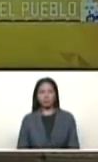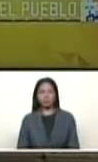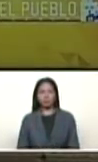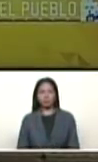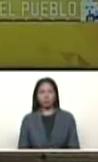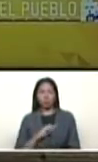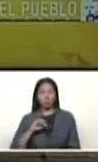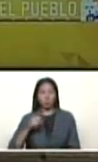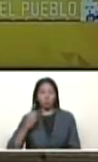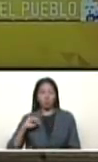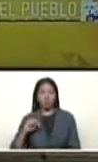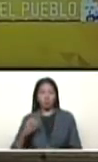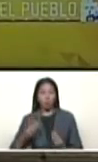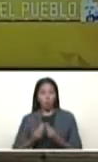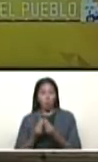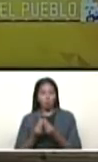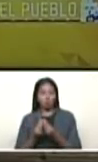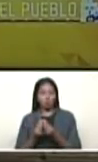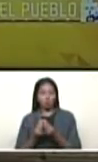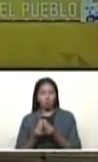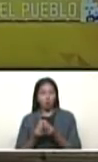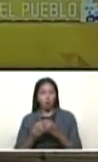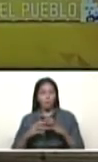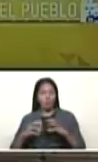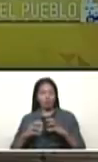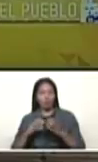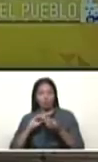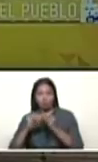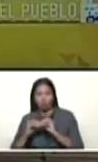Tenemos un conjunto de motores por reparar.